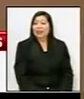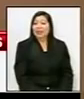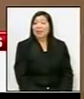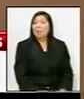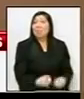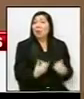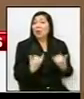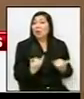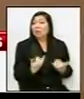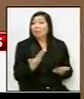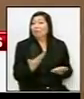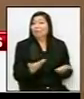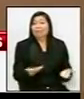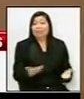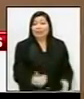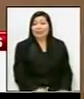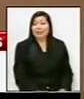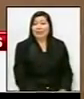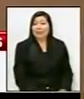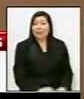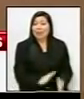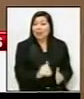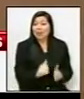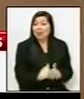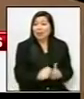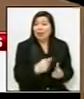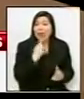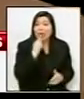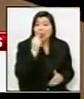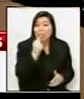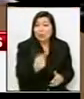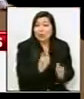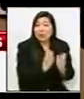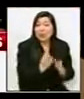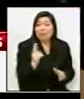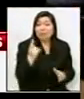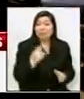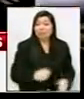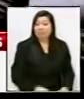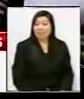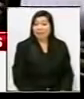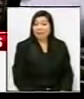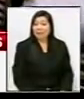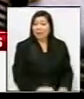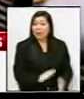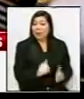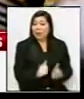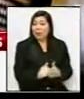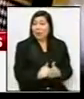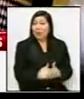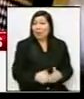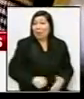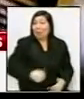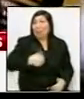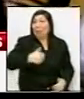Porque con este supuesto, entonces, todos los que se les está acusando por organización criminal, todos son cabecillas.